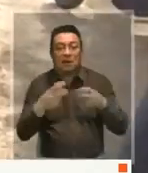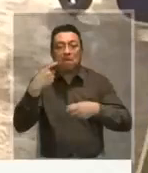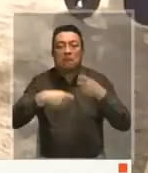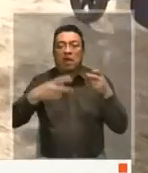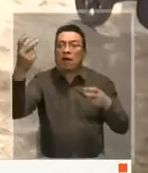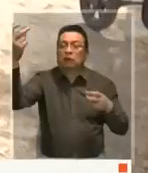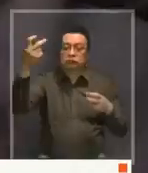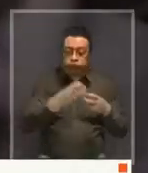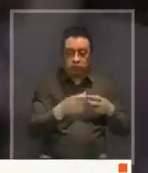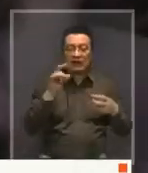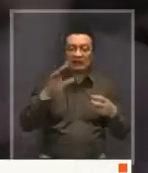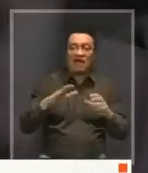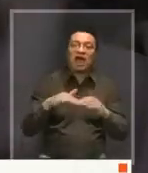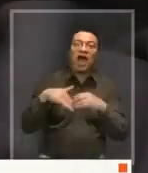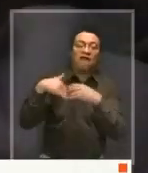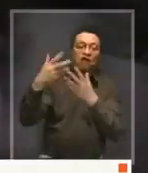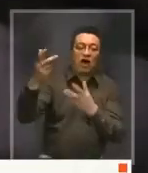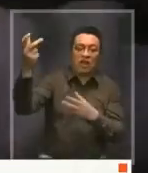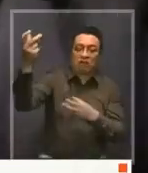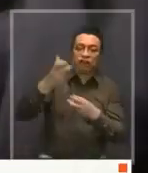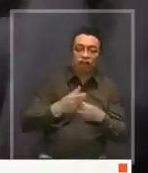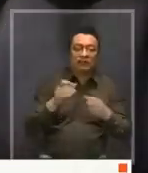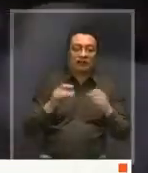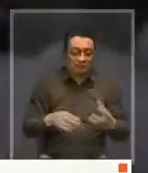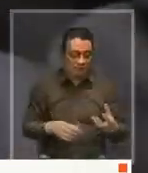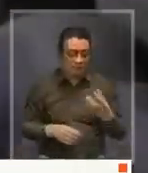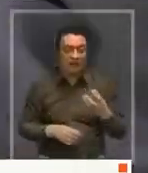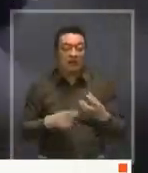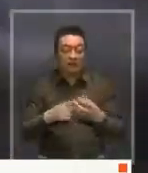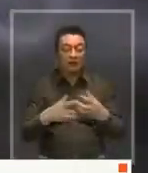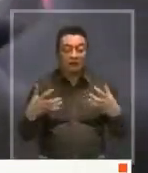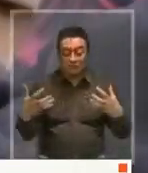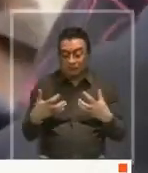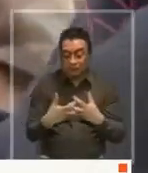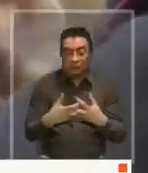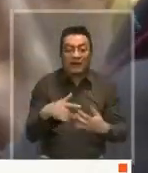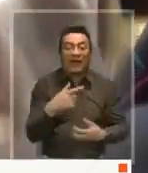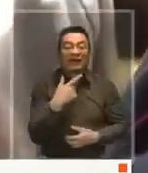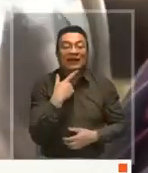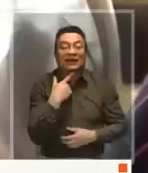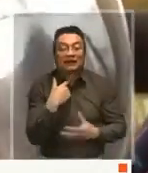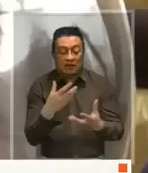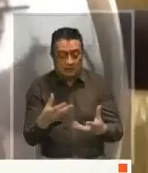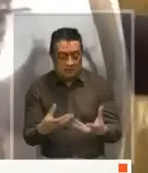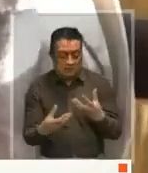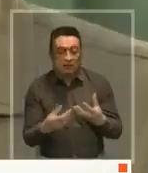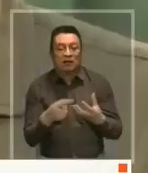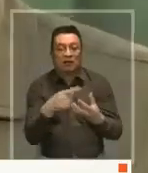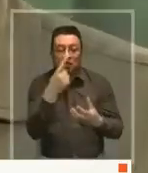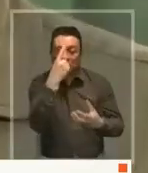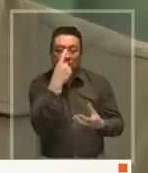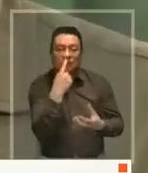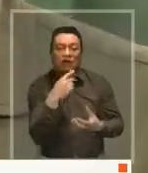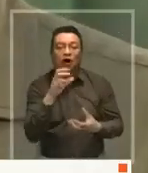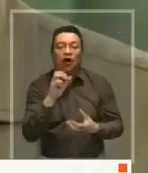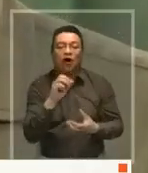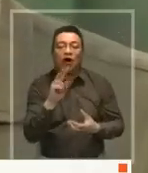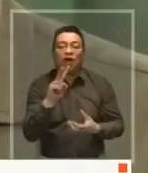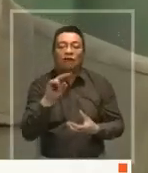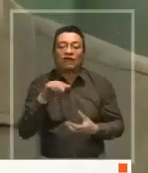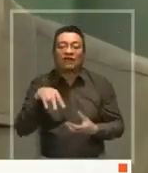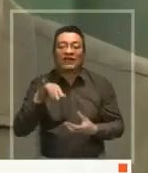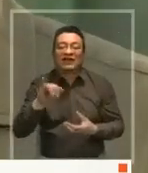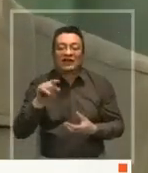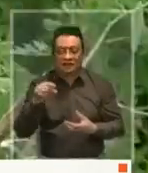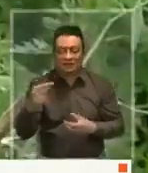porque uno sabe que viene fuera del del planeta Así que va a ser una mezcla bien interesante esto de tener el el museo ovni inmerso Dentro de